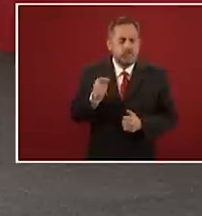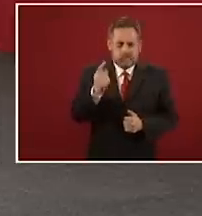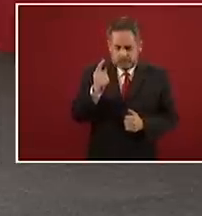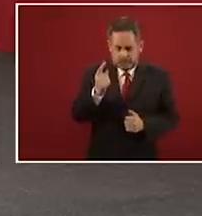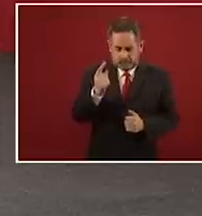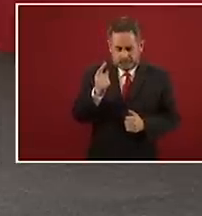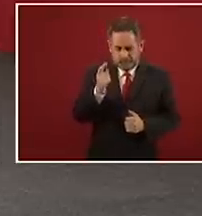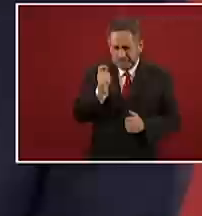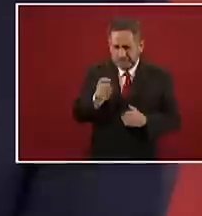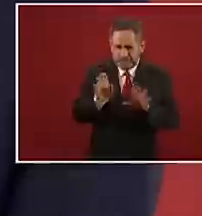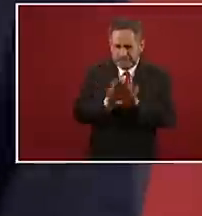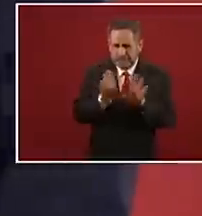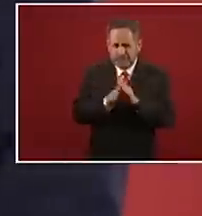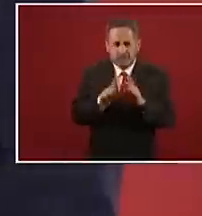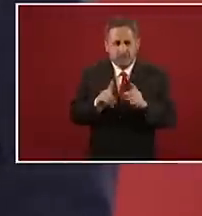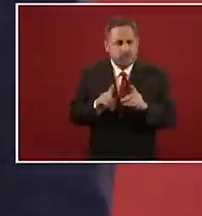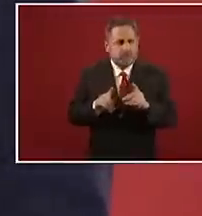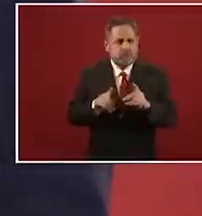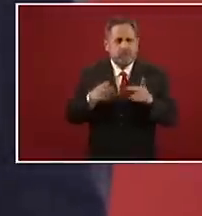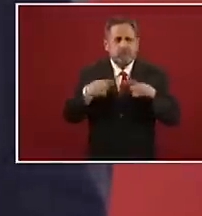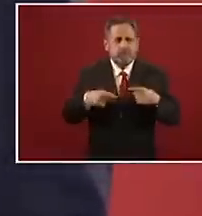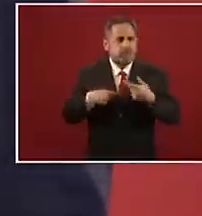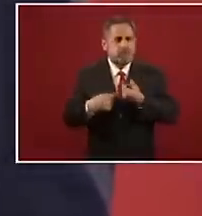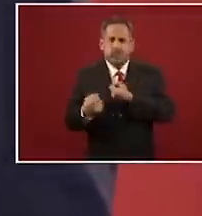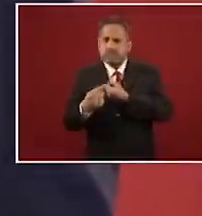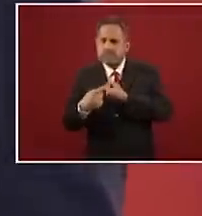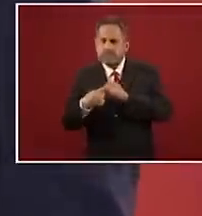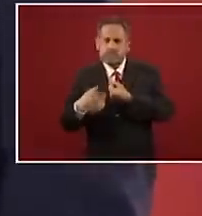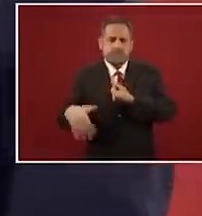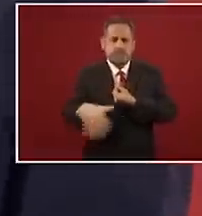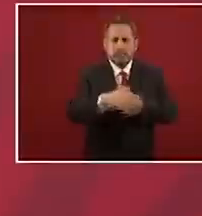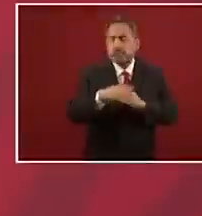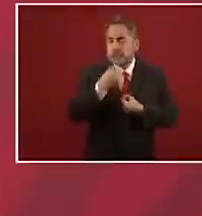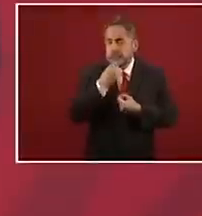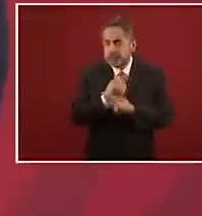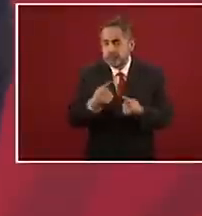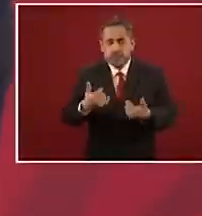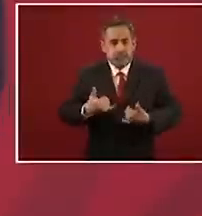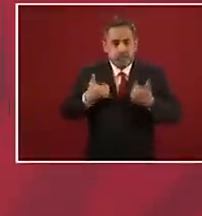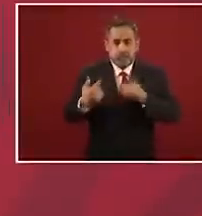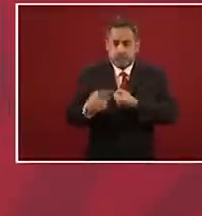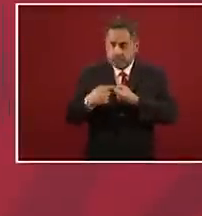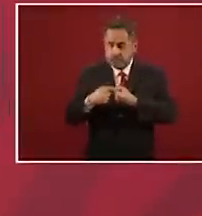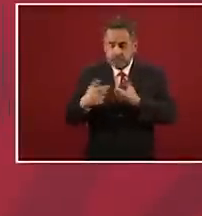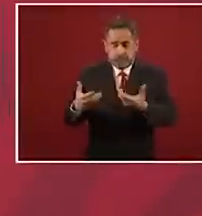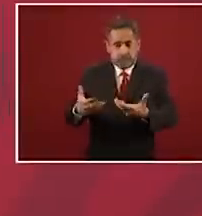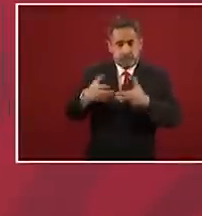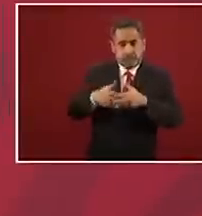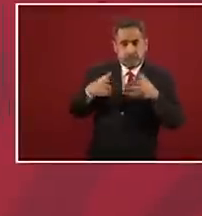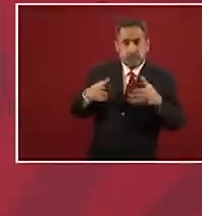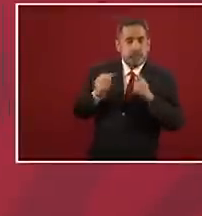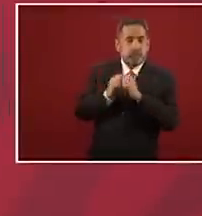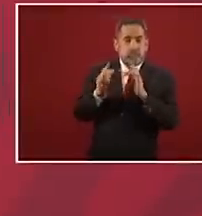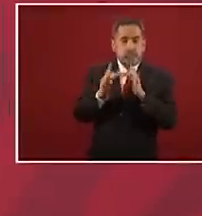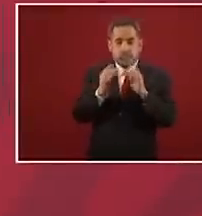una especie de reclutamiento de niños, jóvenes, que se está haciendo por